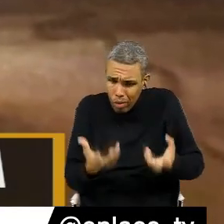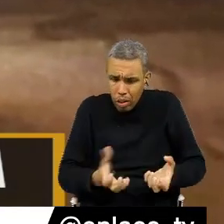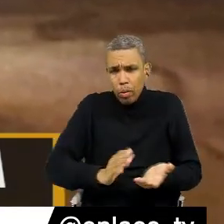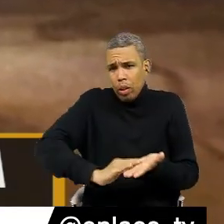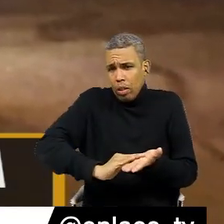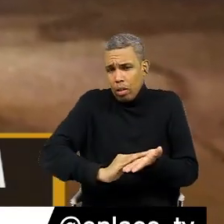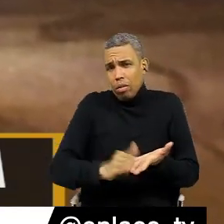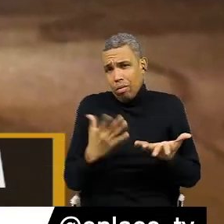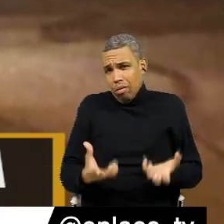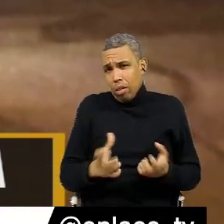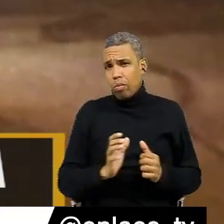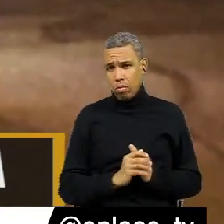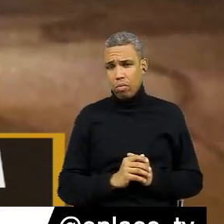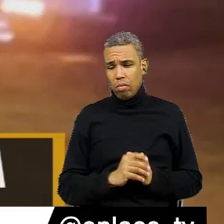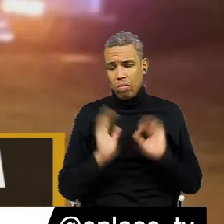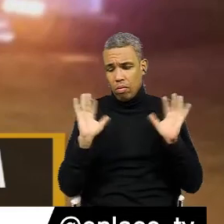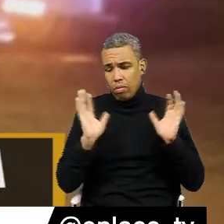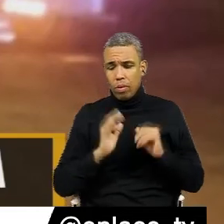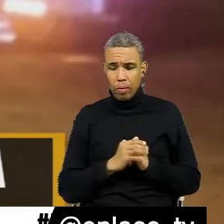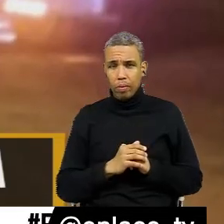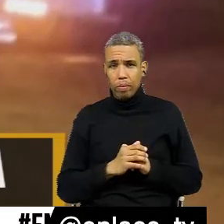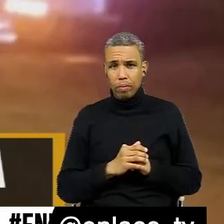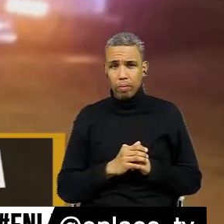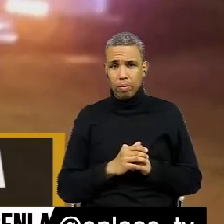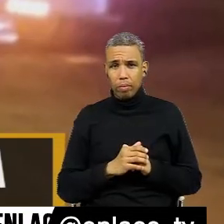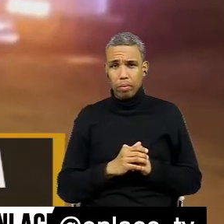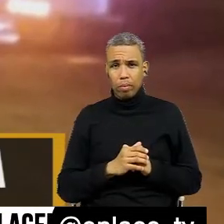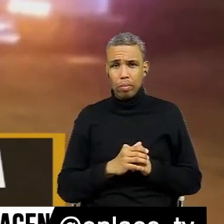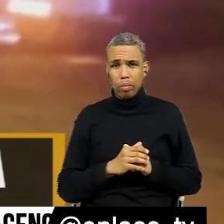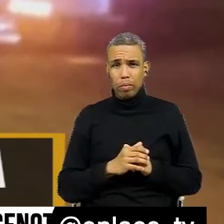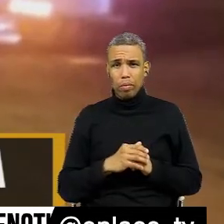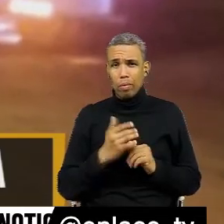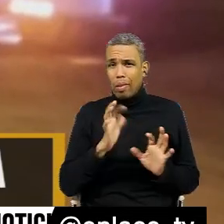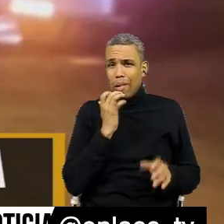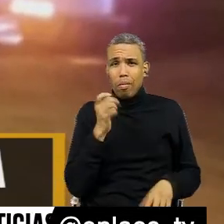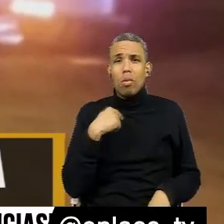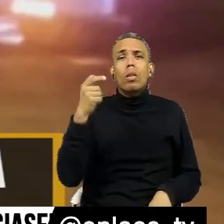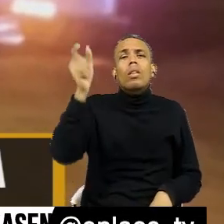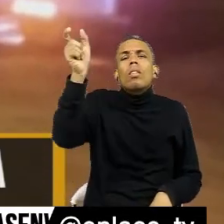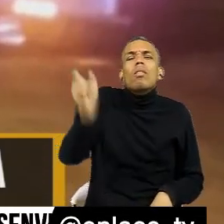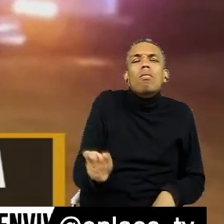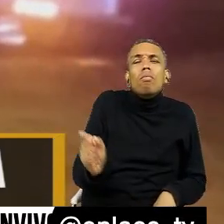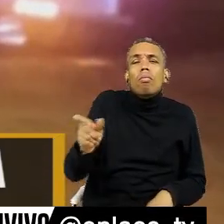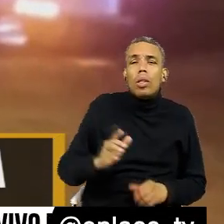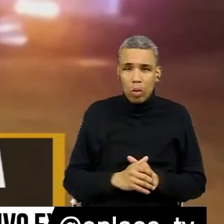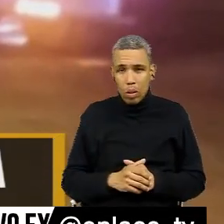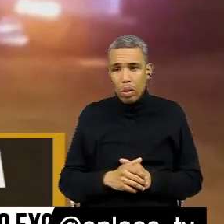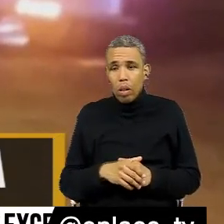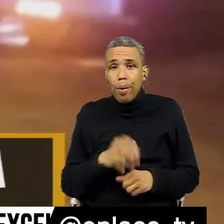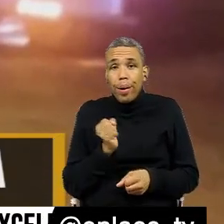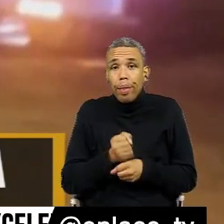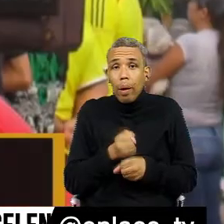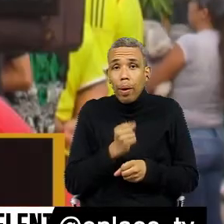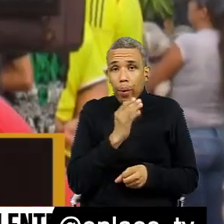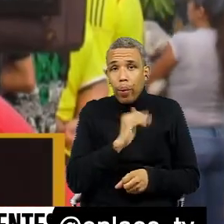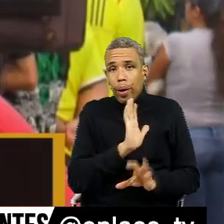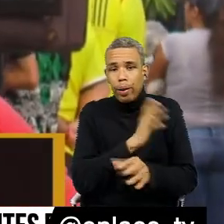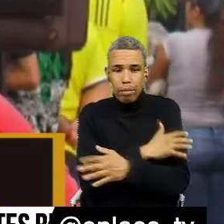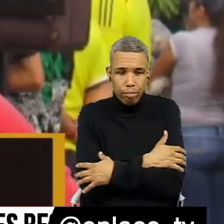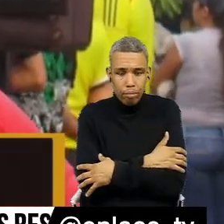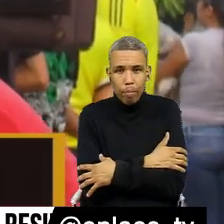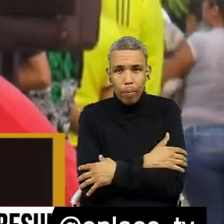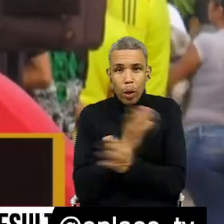colociarle problemas a los compañeros. Porque es triste que una persona que esté pagando su vehículo se lo quemen, porque ¿con qué va a quedar? Tras que estamos peleando para que el